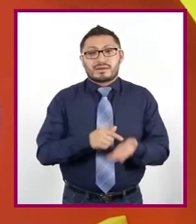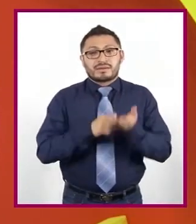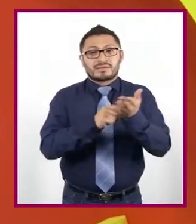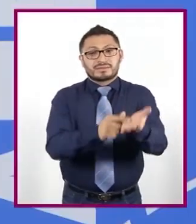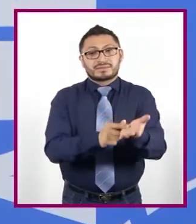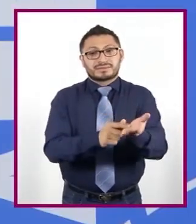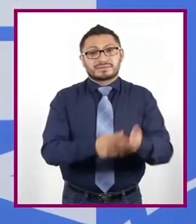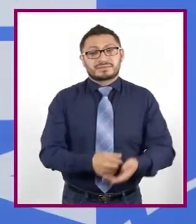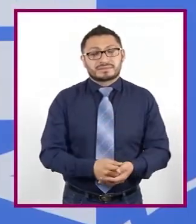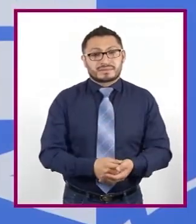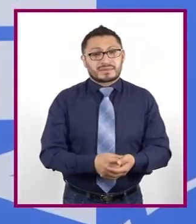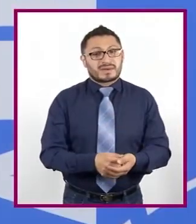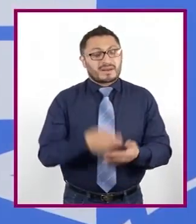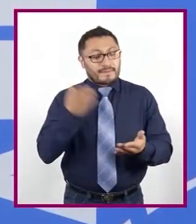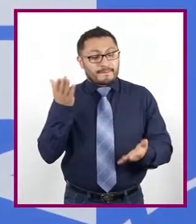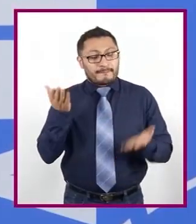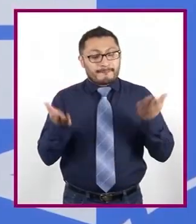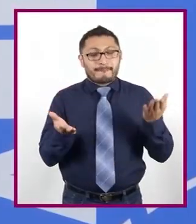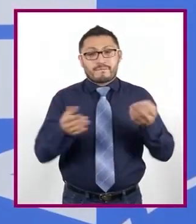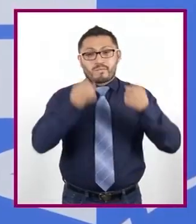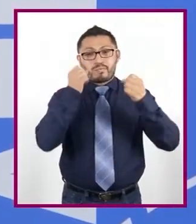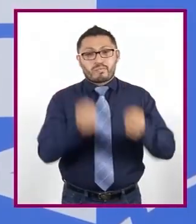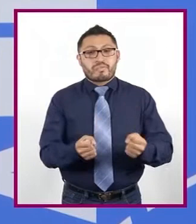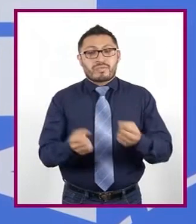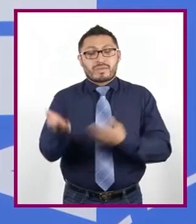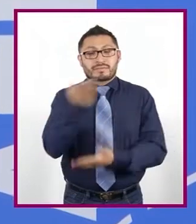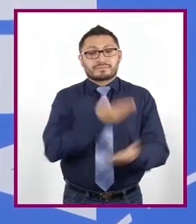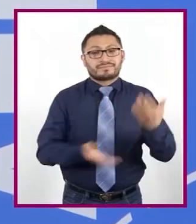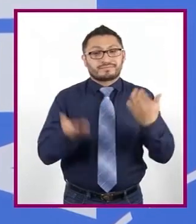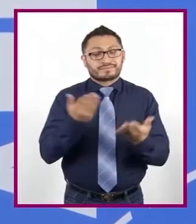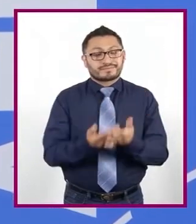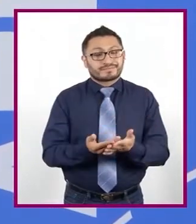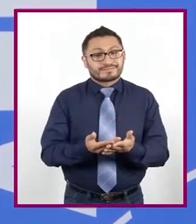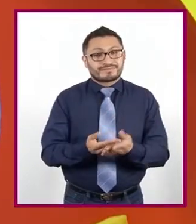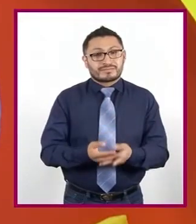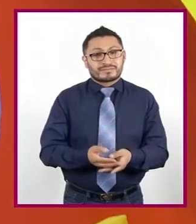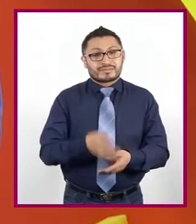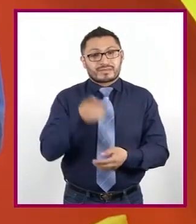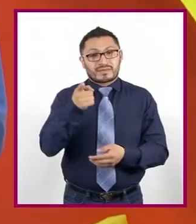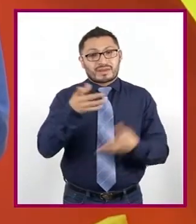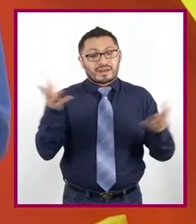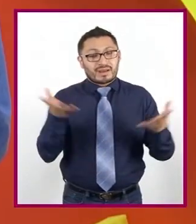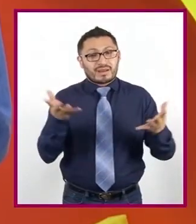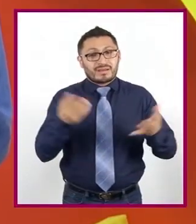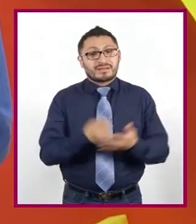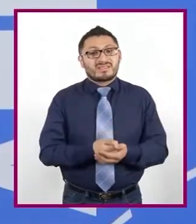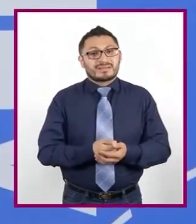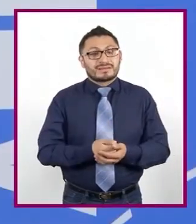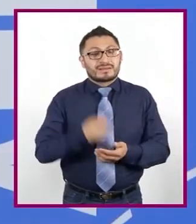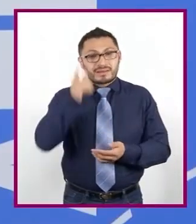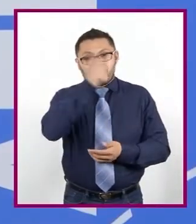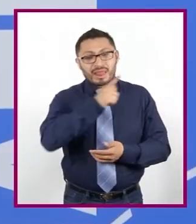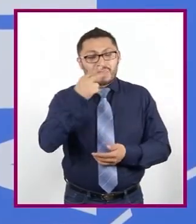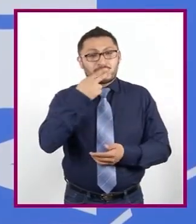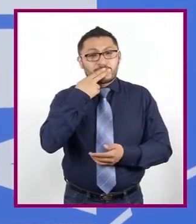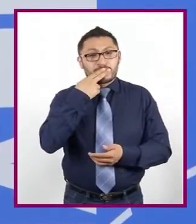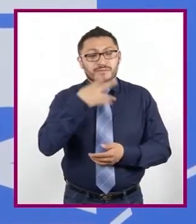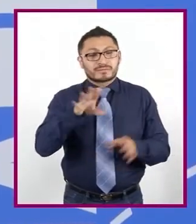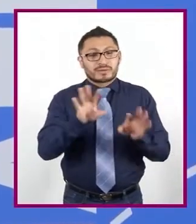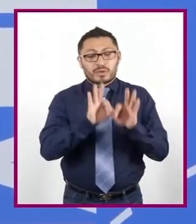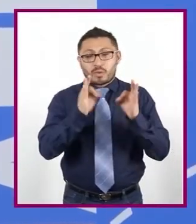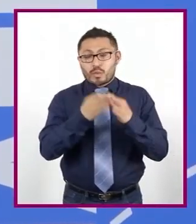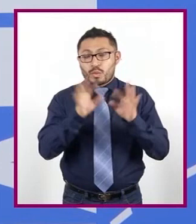las partes involucradas seguridad en el intercambio o transacción que estén realizando. El lenguaje que se emplea es